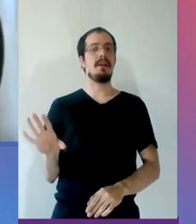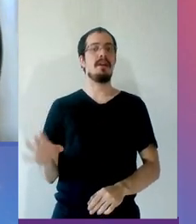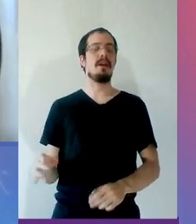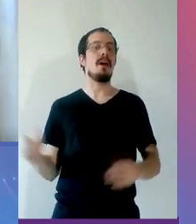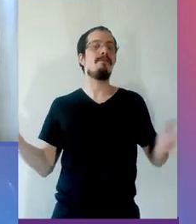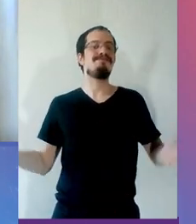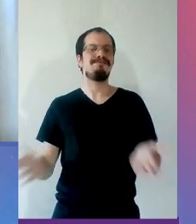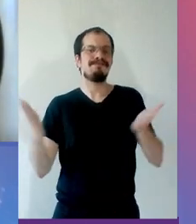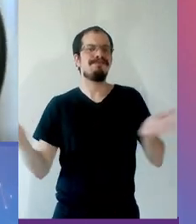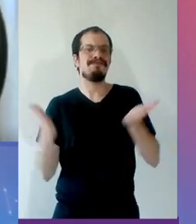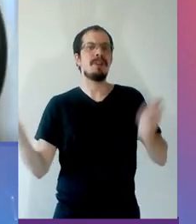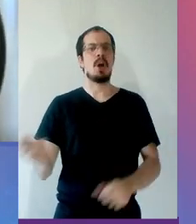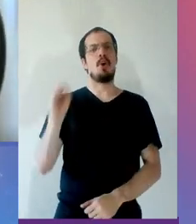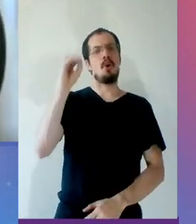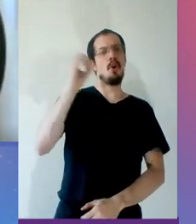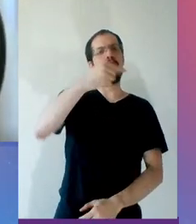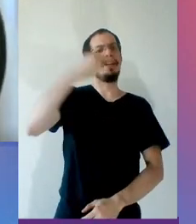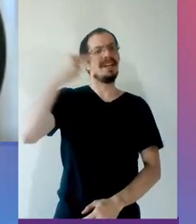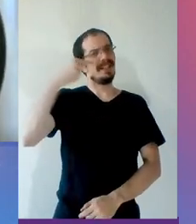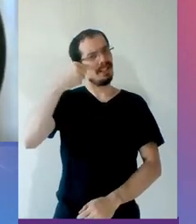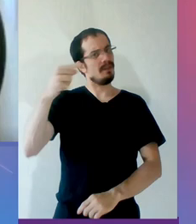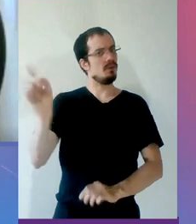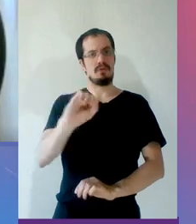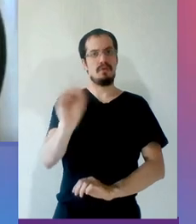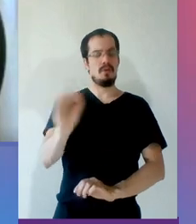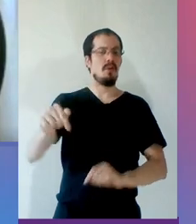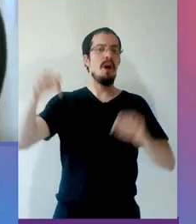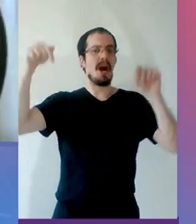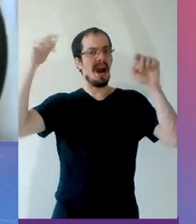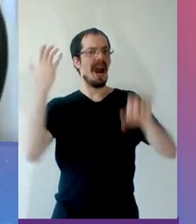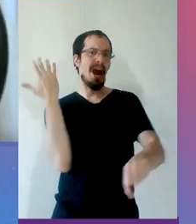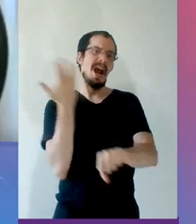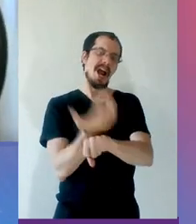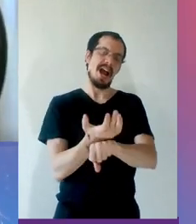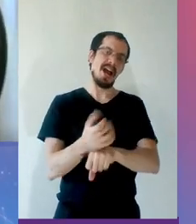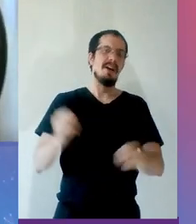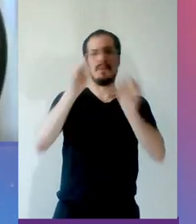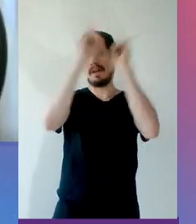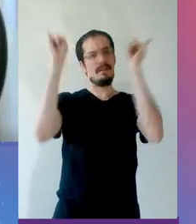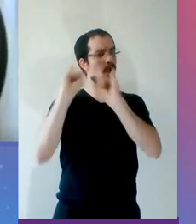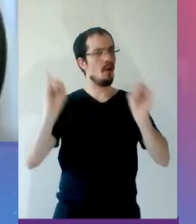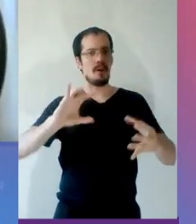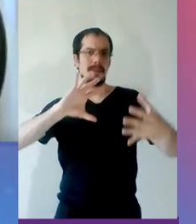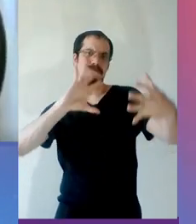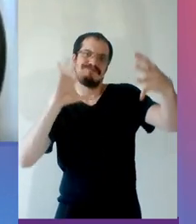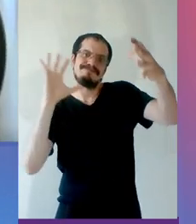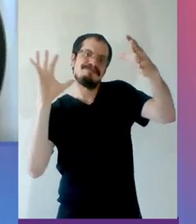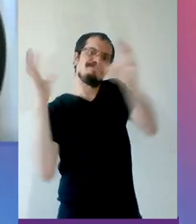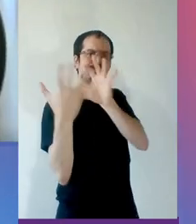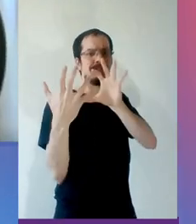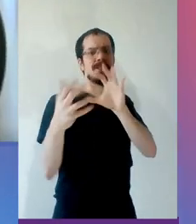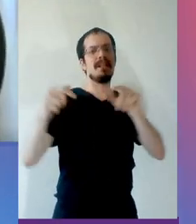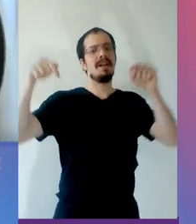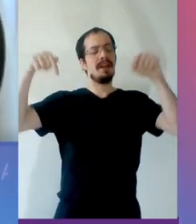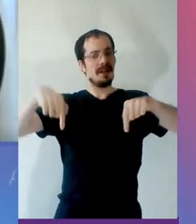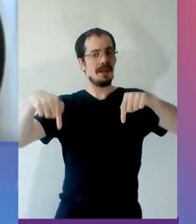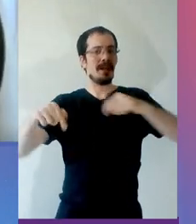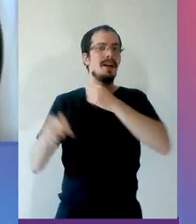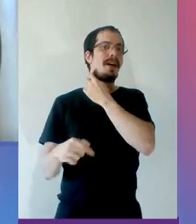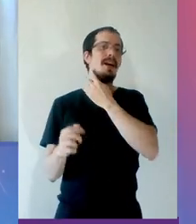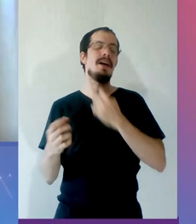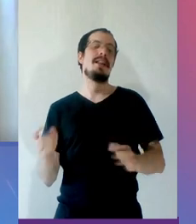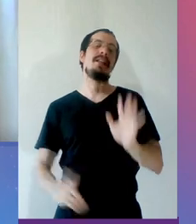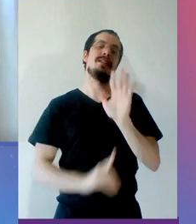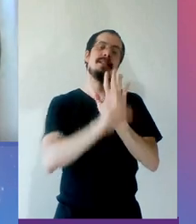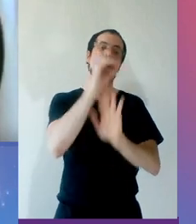favorecedor o negativo, sino que hay un modelo ecológico del desarrollo infantil temprano que tiene que ver con